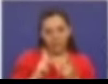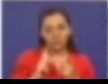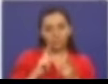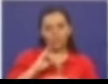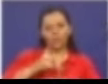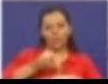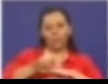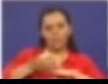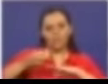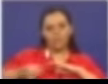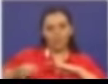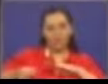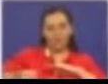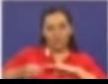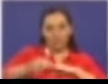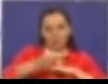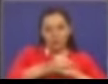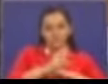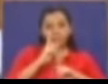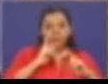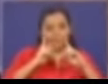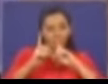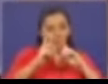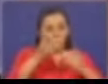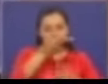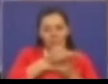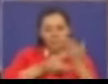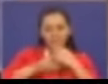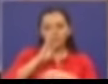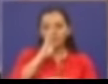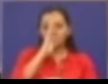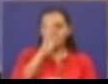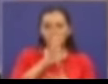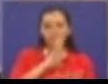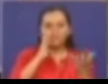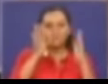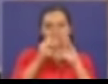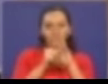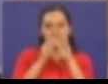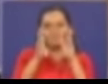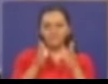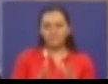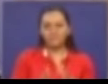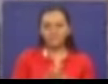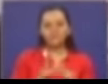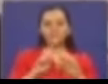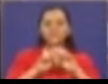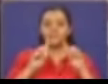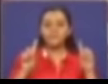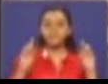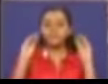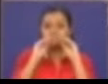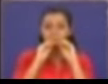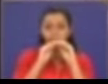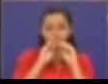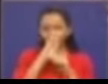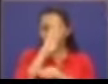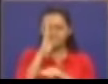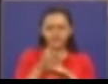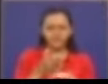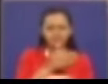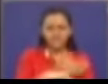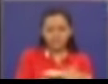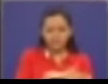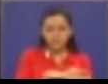juntas parroquiales. El diálogo siempre ha primado en la Revolución Ciudadana, pero sectores que nunca lo han